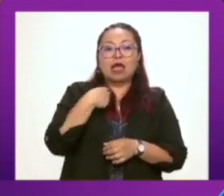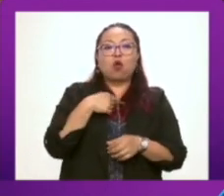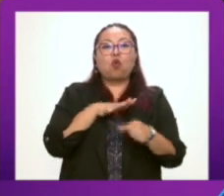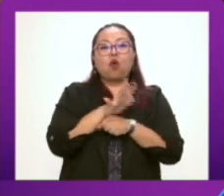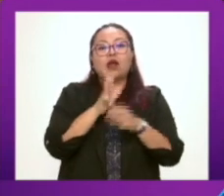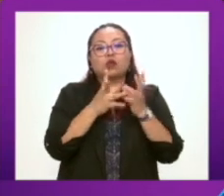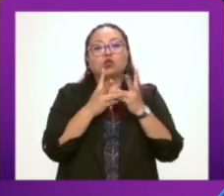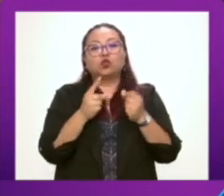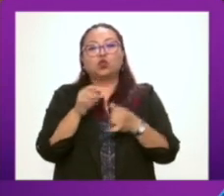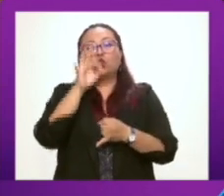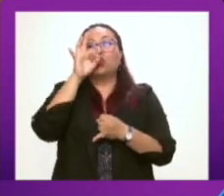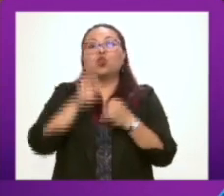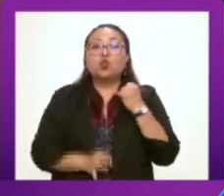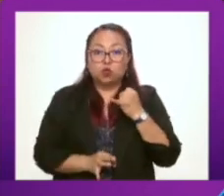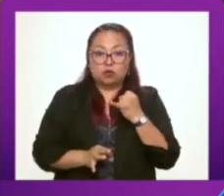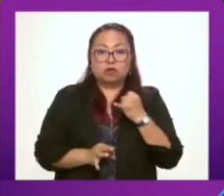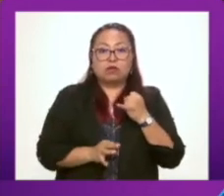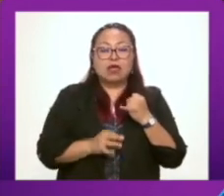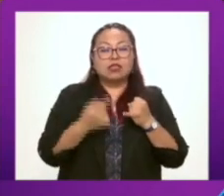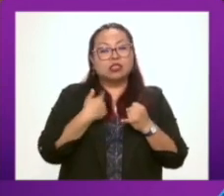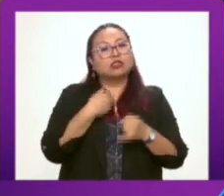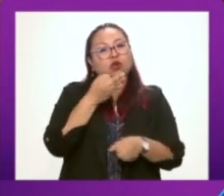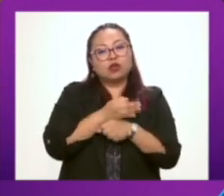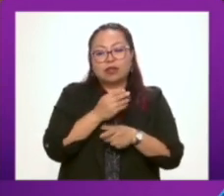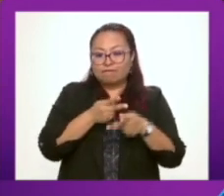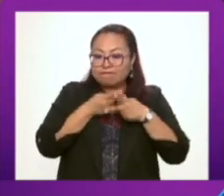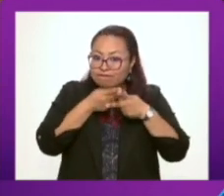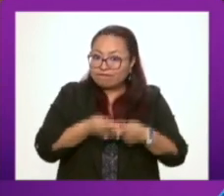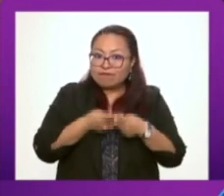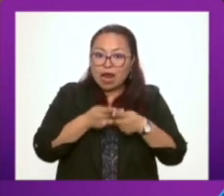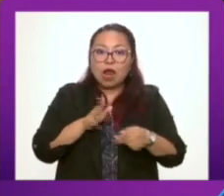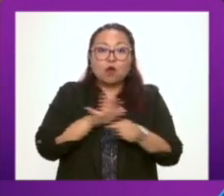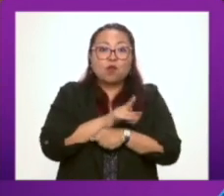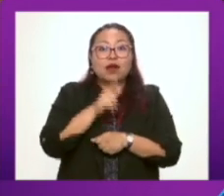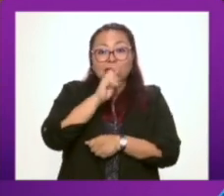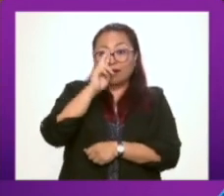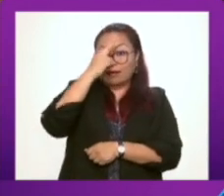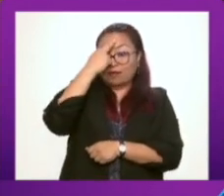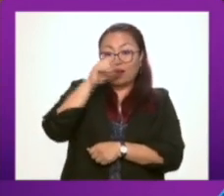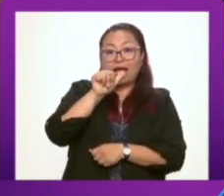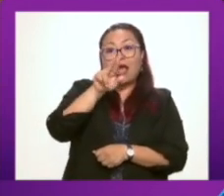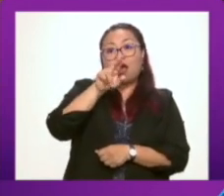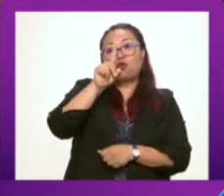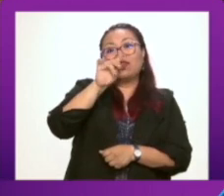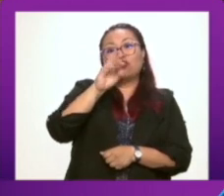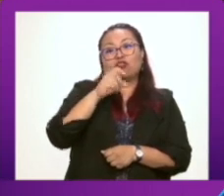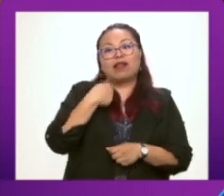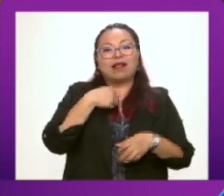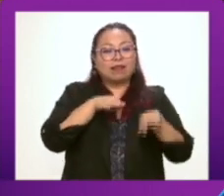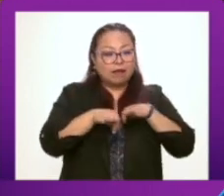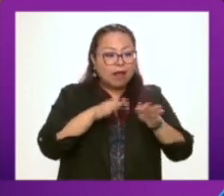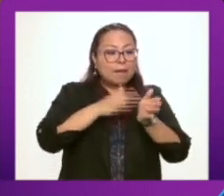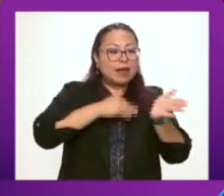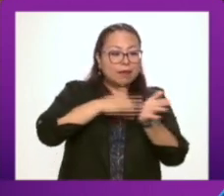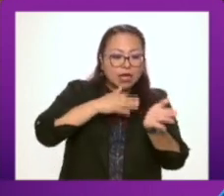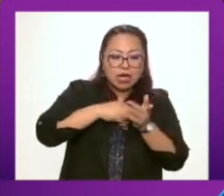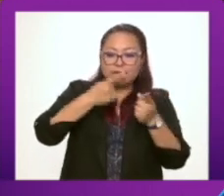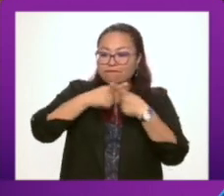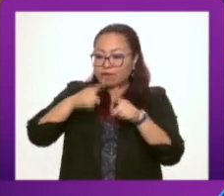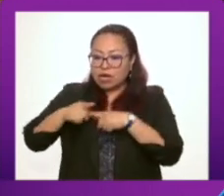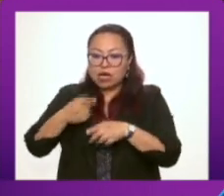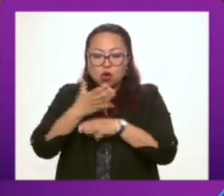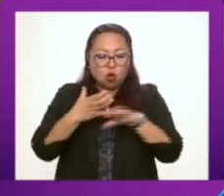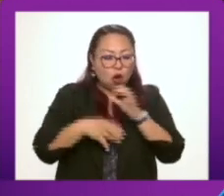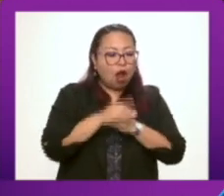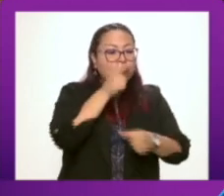resultado final porque El el procedimiento de auditoría pues contempla papeles de trabajo contempla